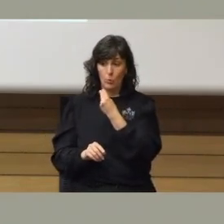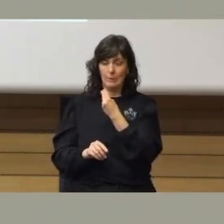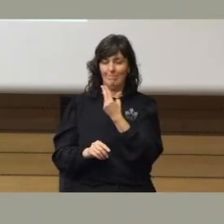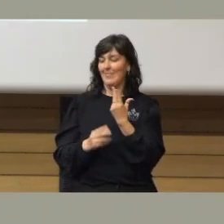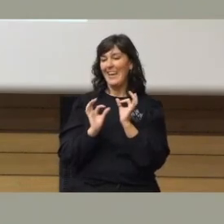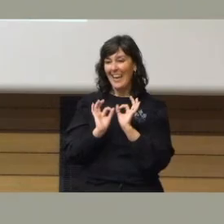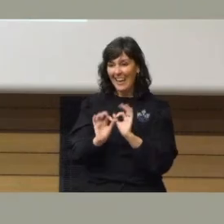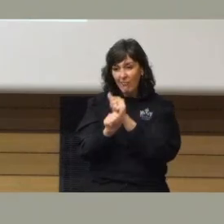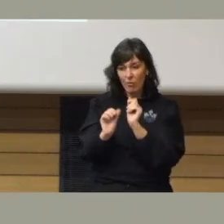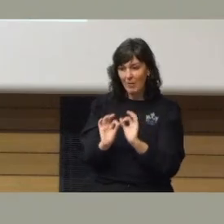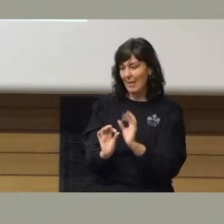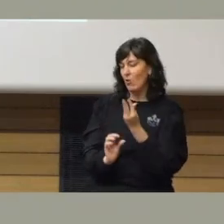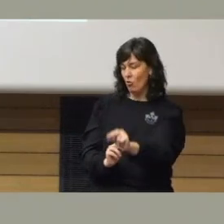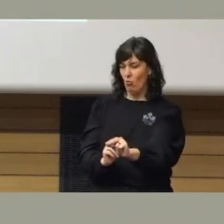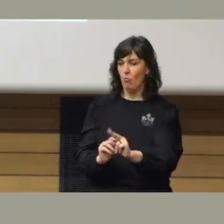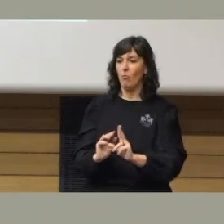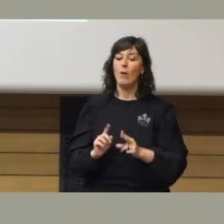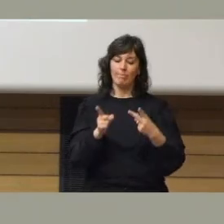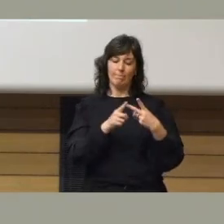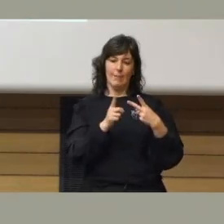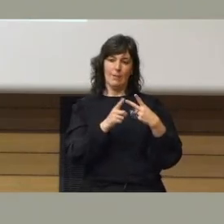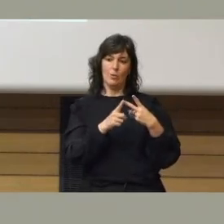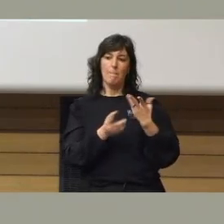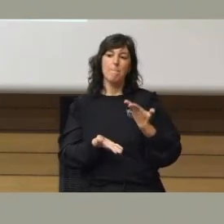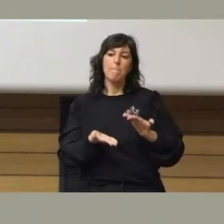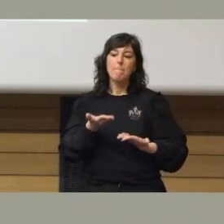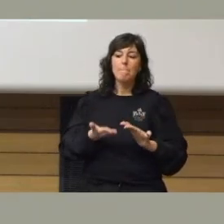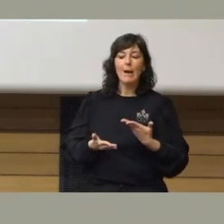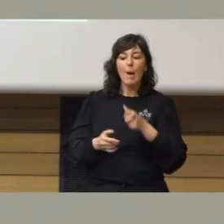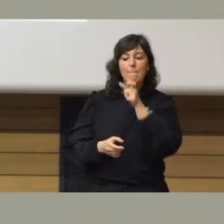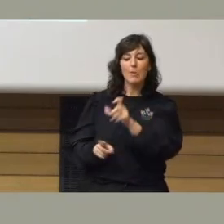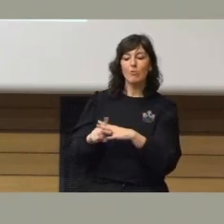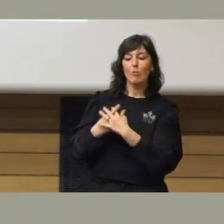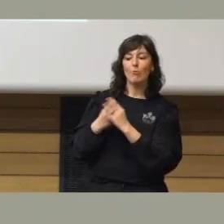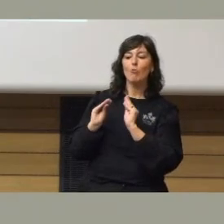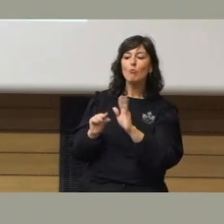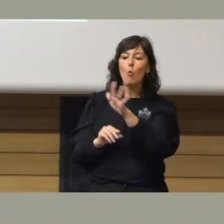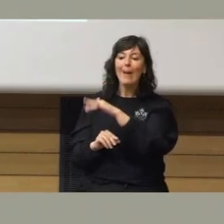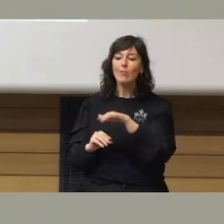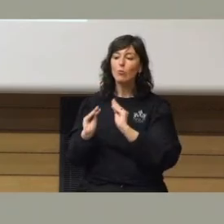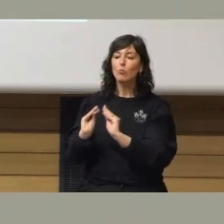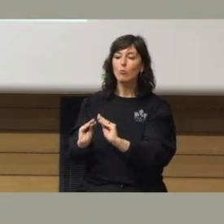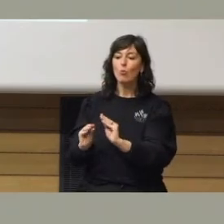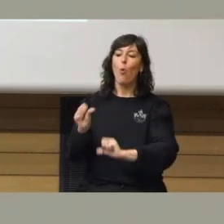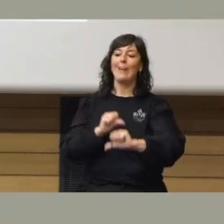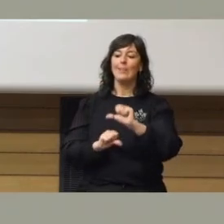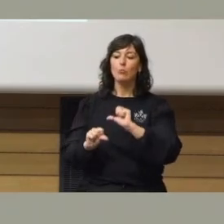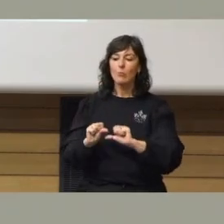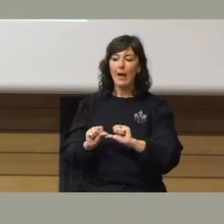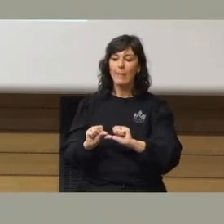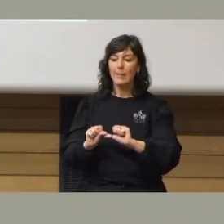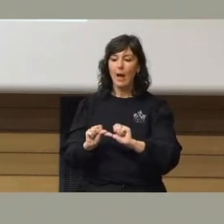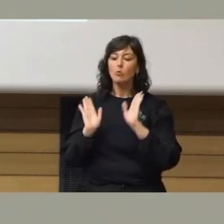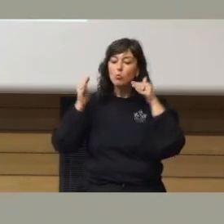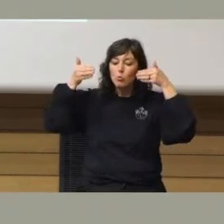¿Vale? Segundo, valoramos la situación de la persona, el entorno y la sustancia. No nos centramos en la sustancia. A